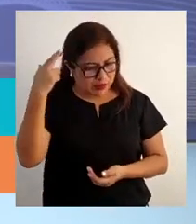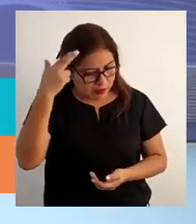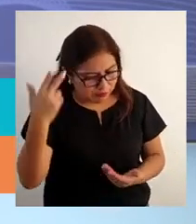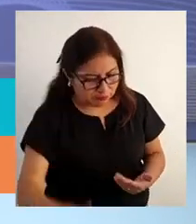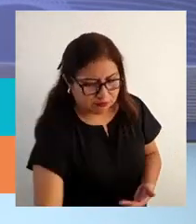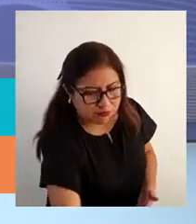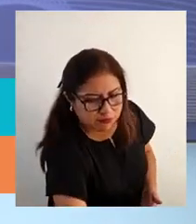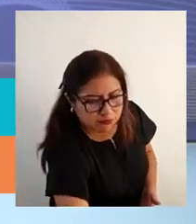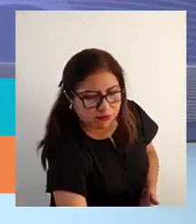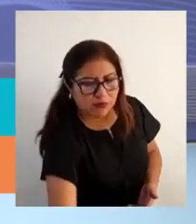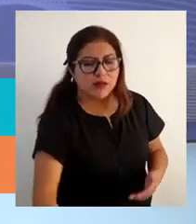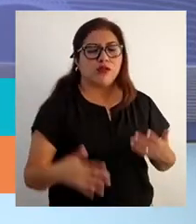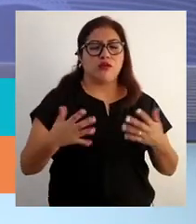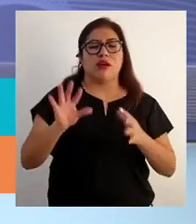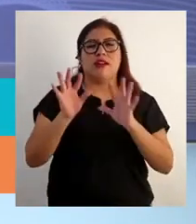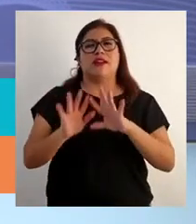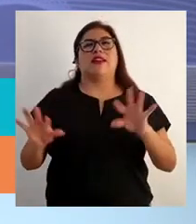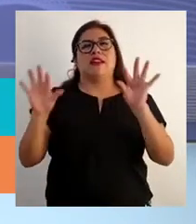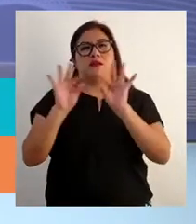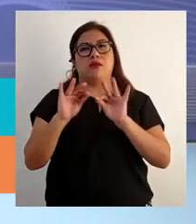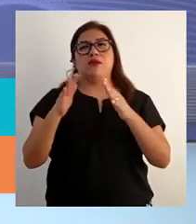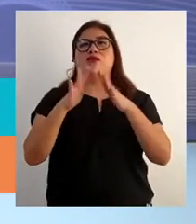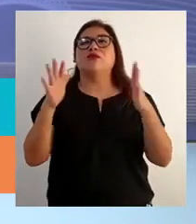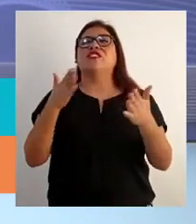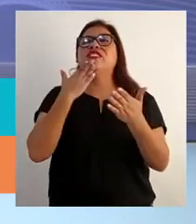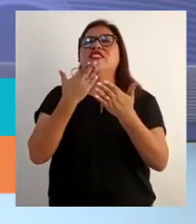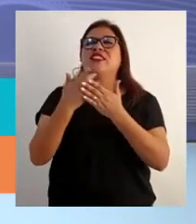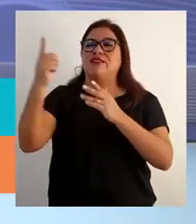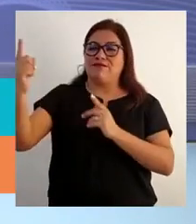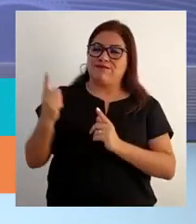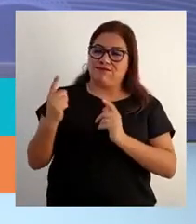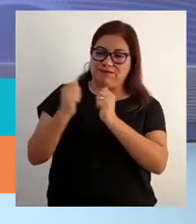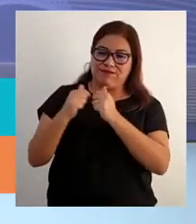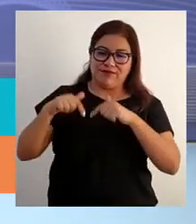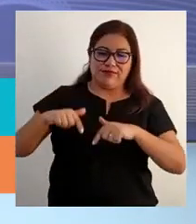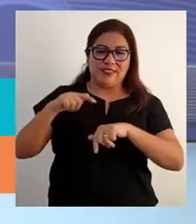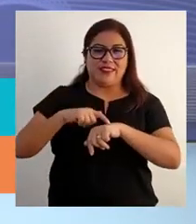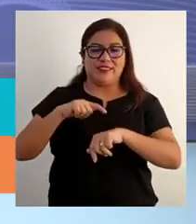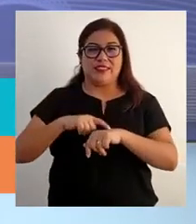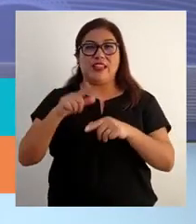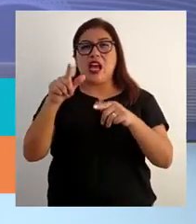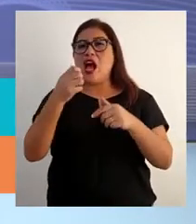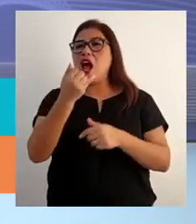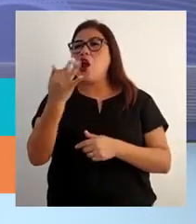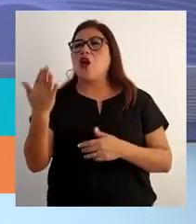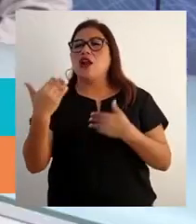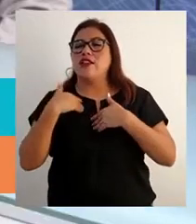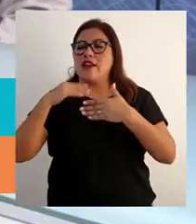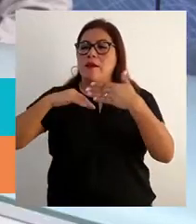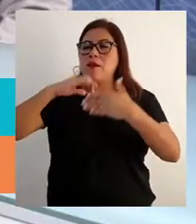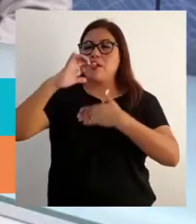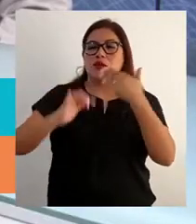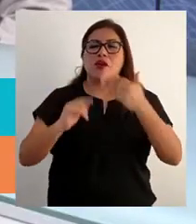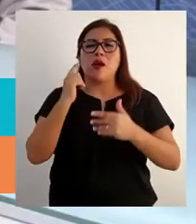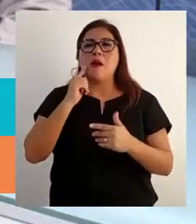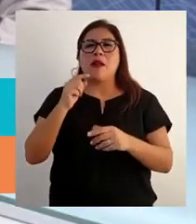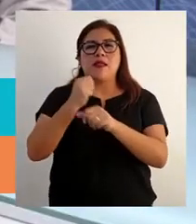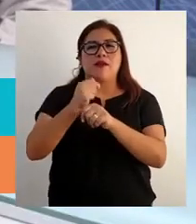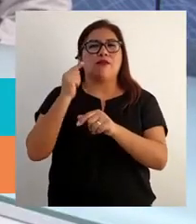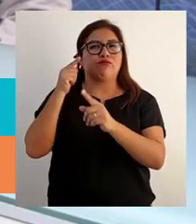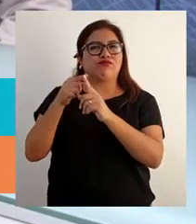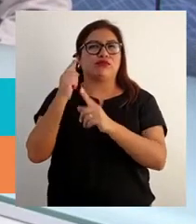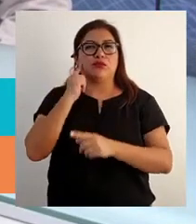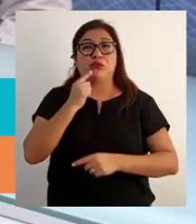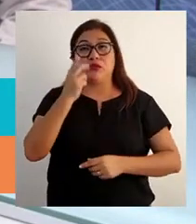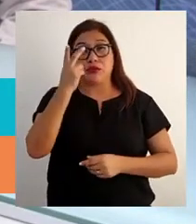Realmente importante. Importante, doctor. Muchas gracias por acompañarnos. ¿Alguna proyección que tenemos para el trabajo de sordoceguera? Estamos en este